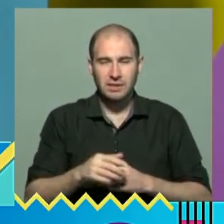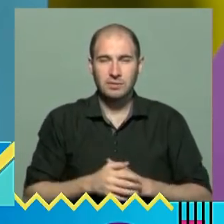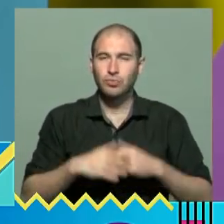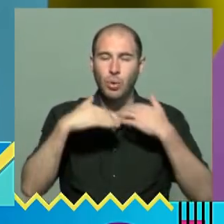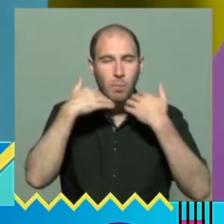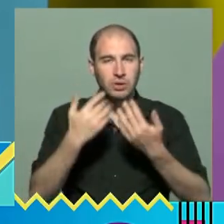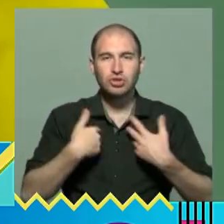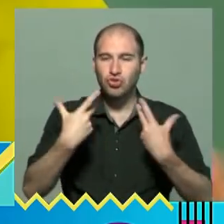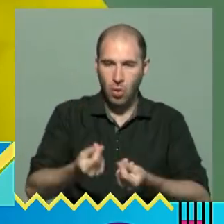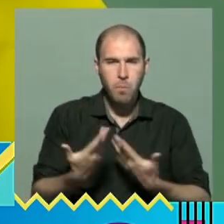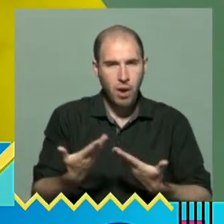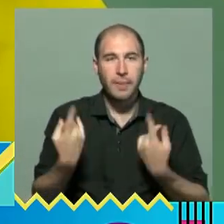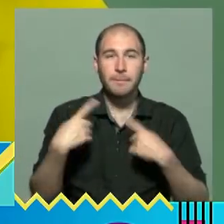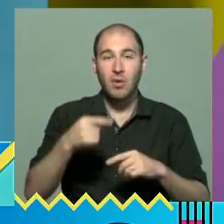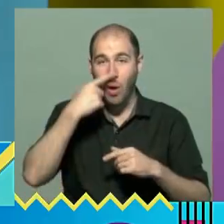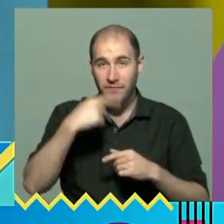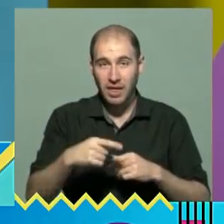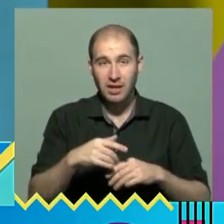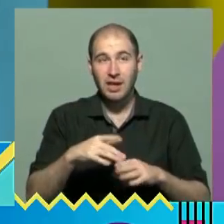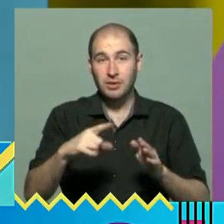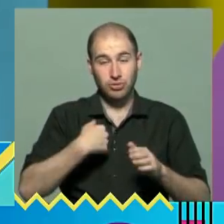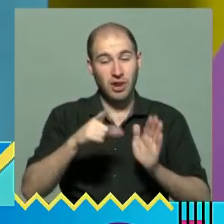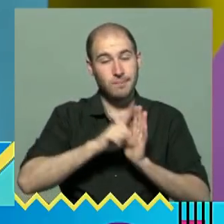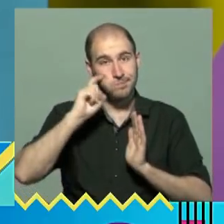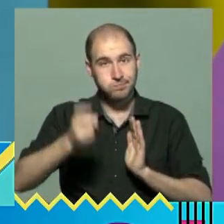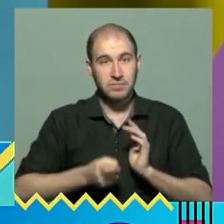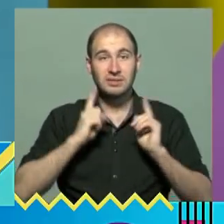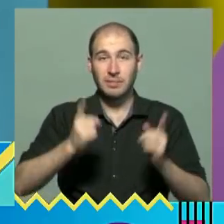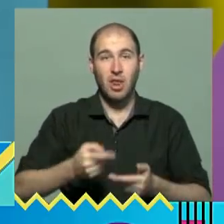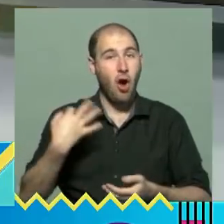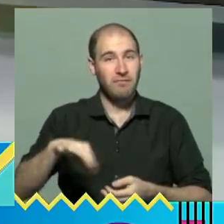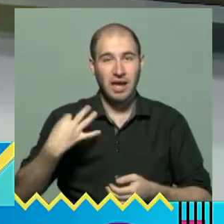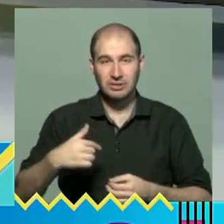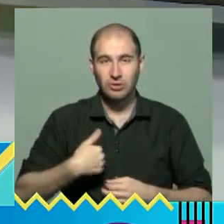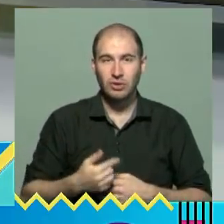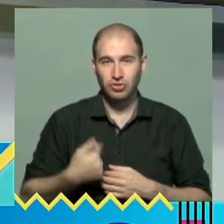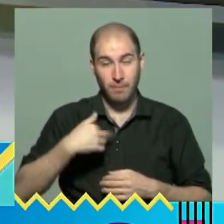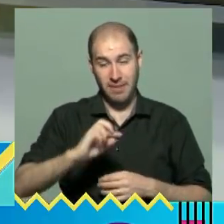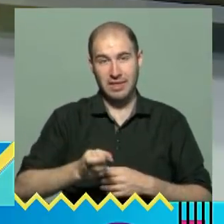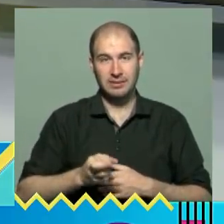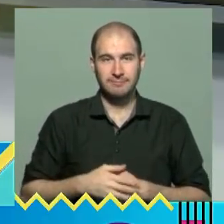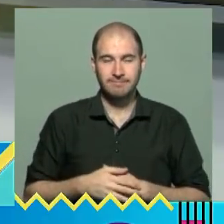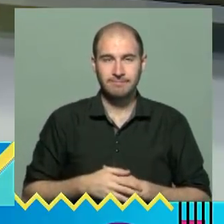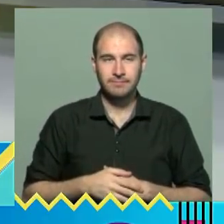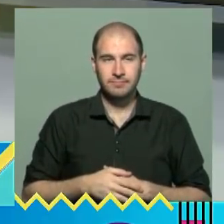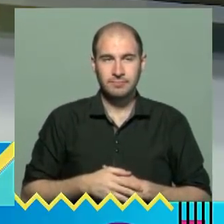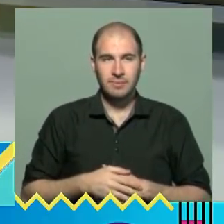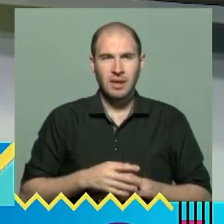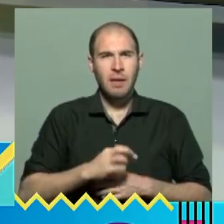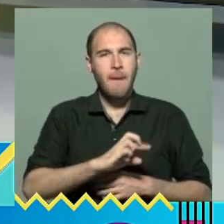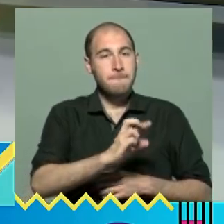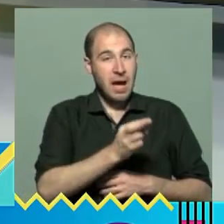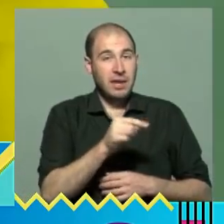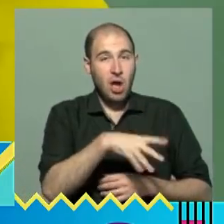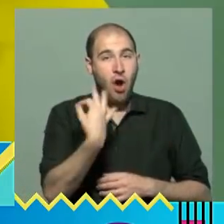de que me puedo negar a no hacerlo, pero en definitiva estoy incumpliendo yo con también un deber, ¿no? En definitiva, como padre. Sí, no, yo creo que el padre tiene